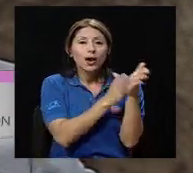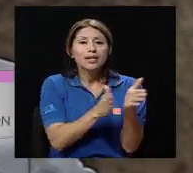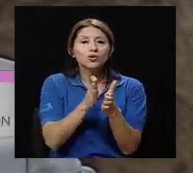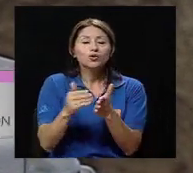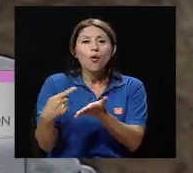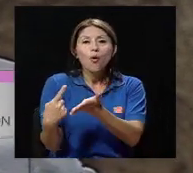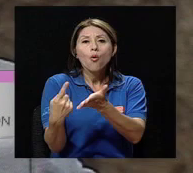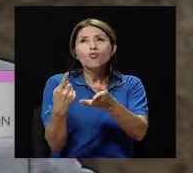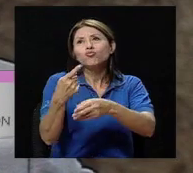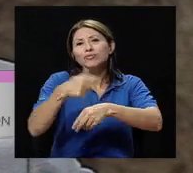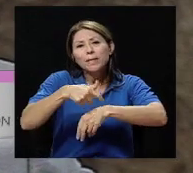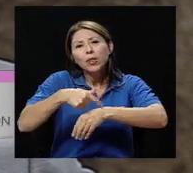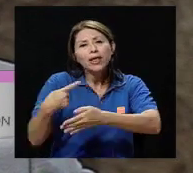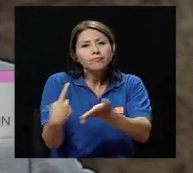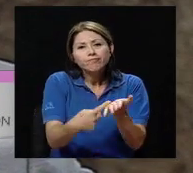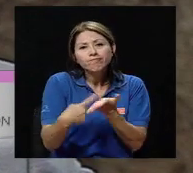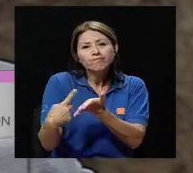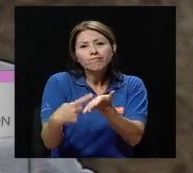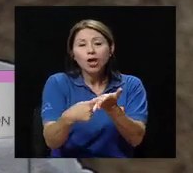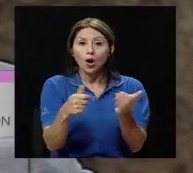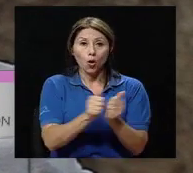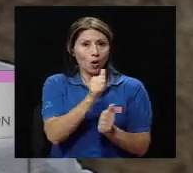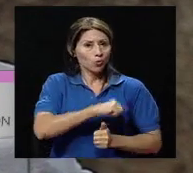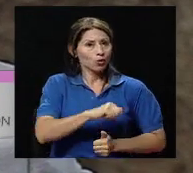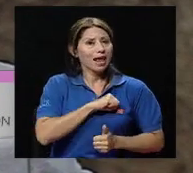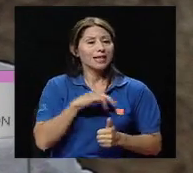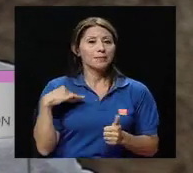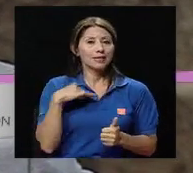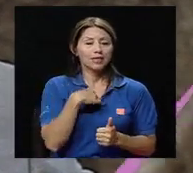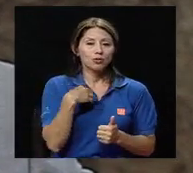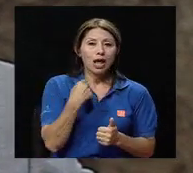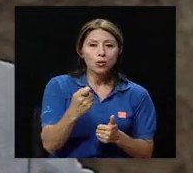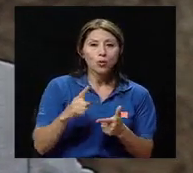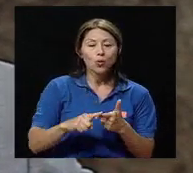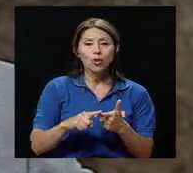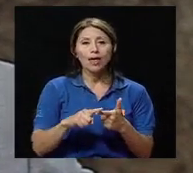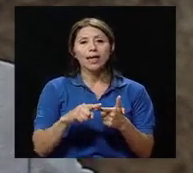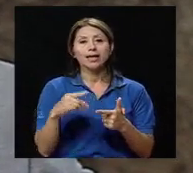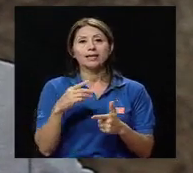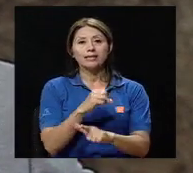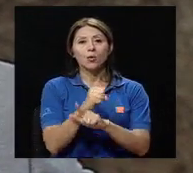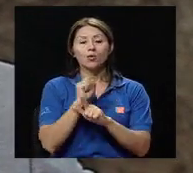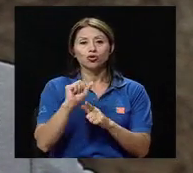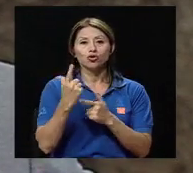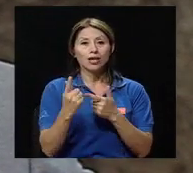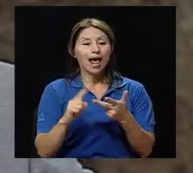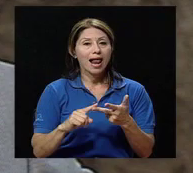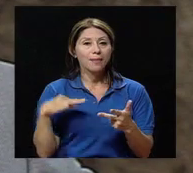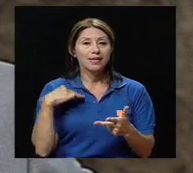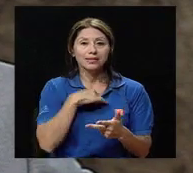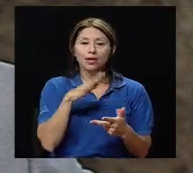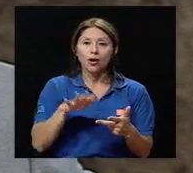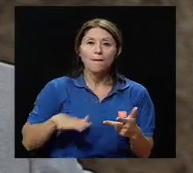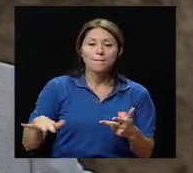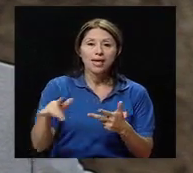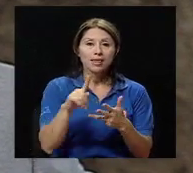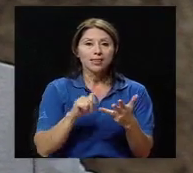con autoridades del Ministerio del Seguro Social y del Ministerio del Ambiente y de la